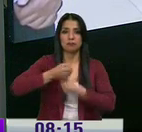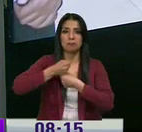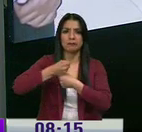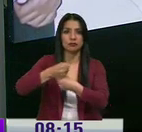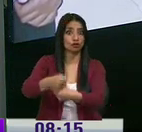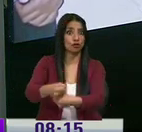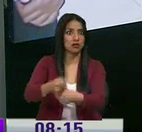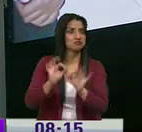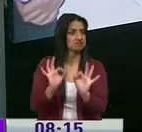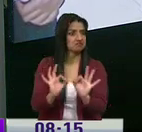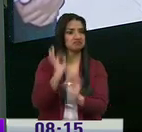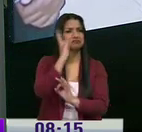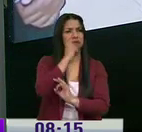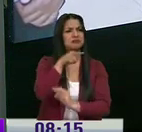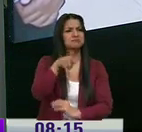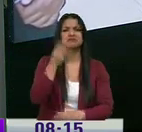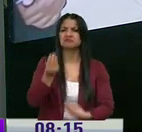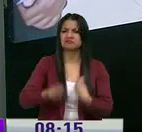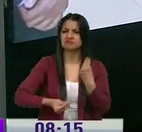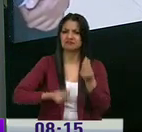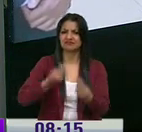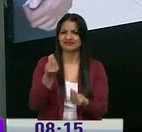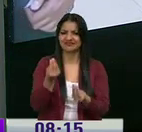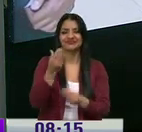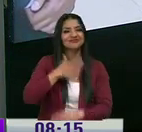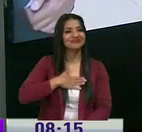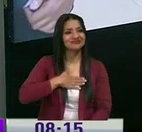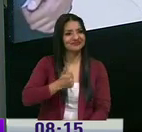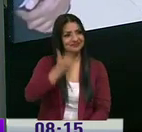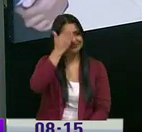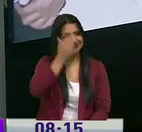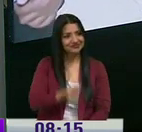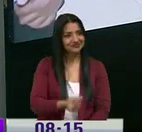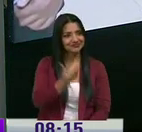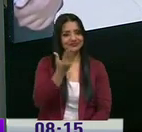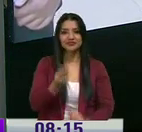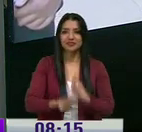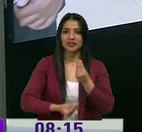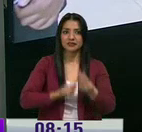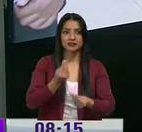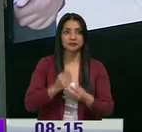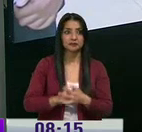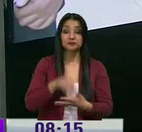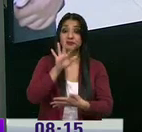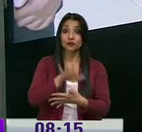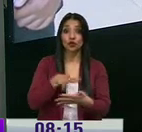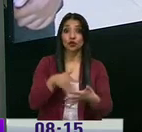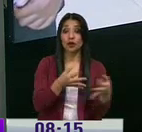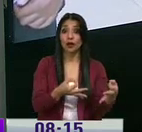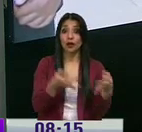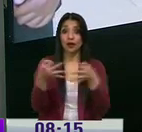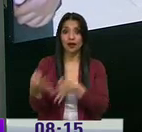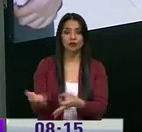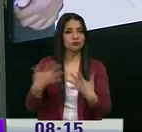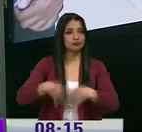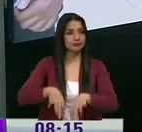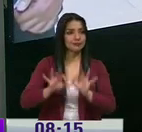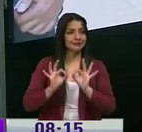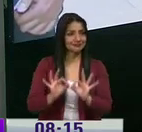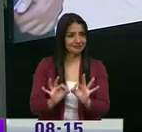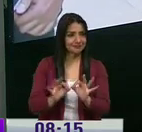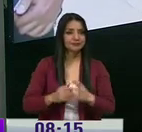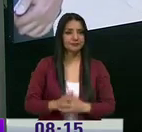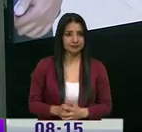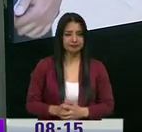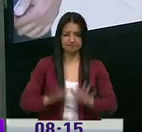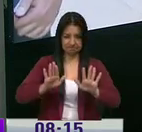realmente muy bonito. ¿Qué está haciendo ahí? Hola, mi querida Andrea, buenos días. Hay extensión de horarios, enhorabuena, ya tenemos, aparte que